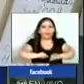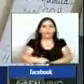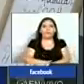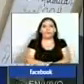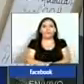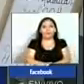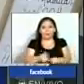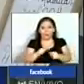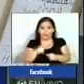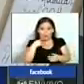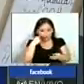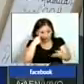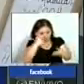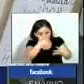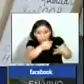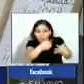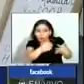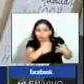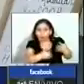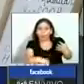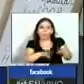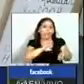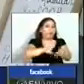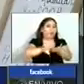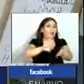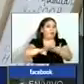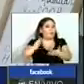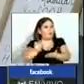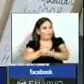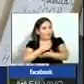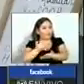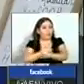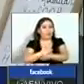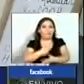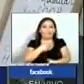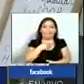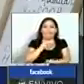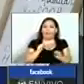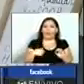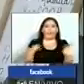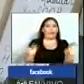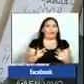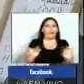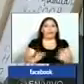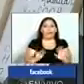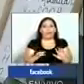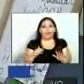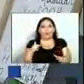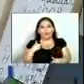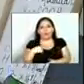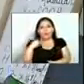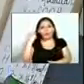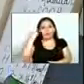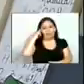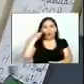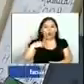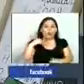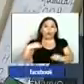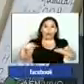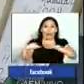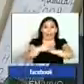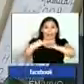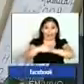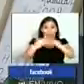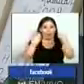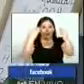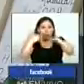Pero cuando vi Los costos De poder estudiar Eso Me di por vencido Me atravesé La Juan Pablo Y